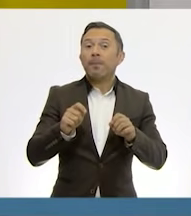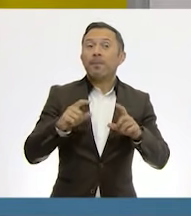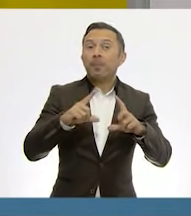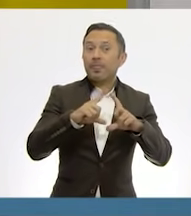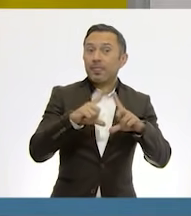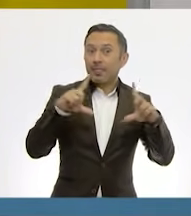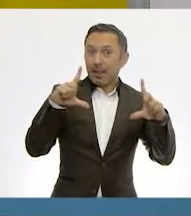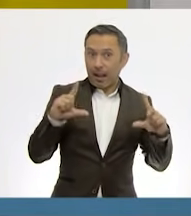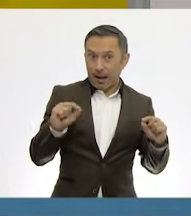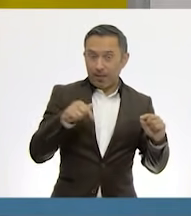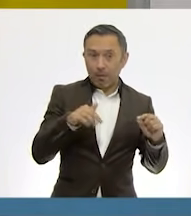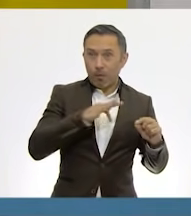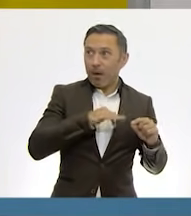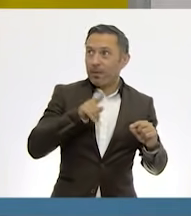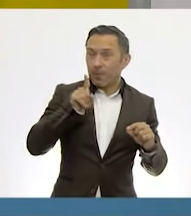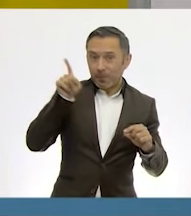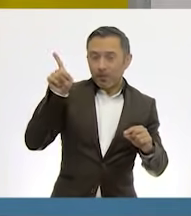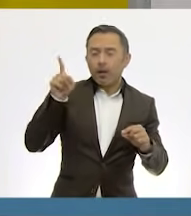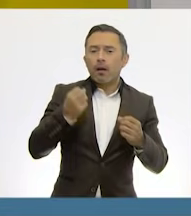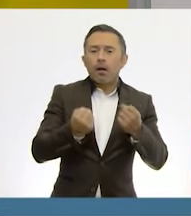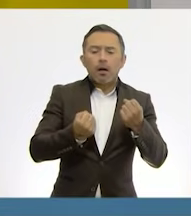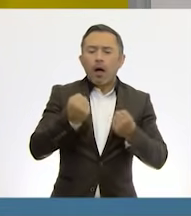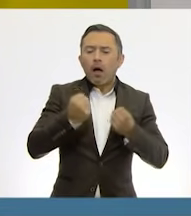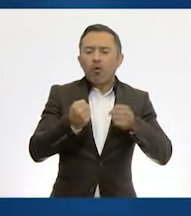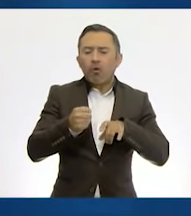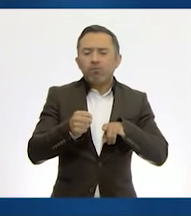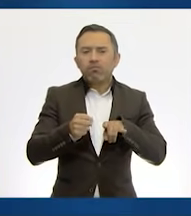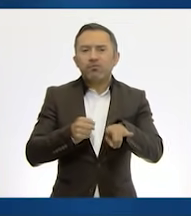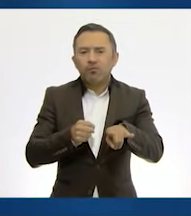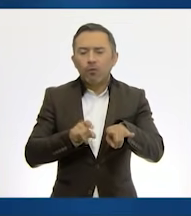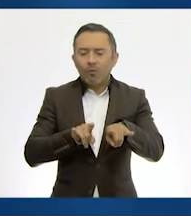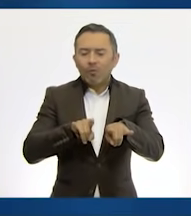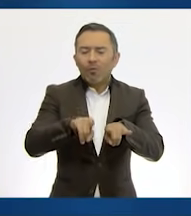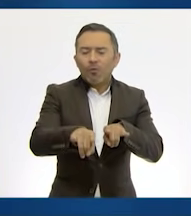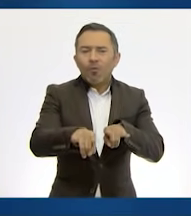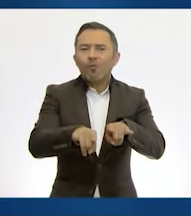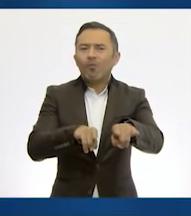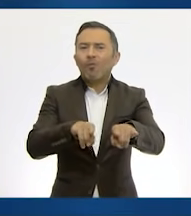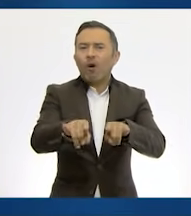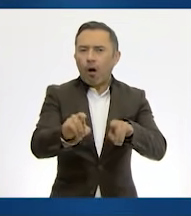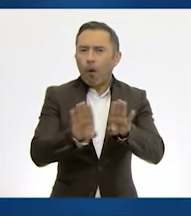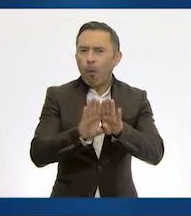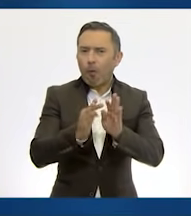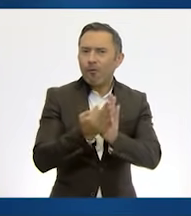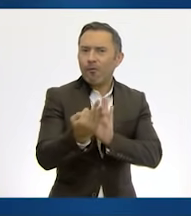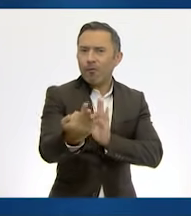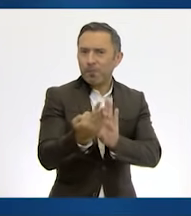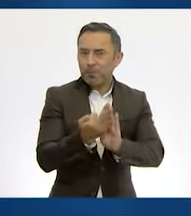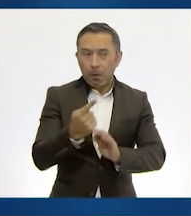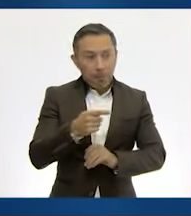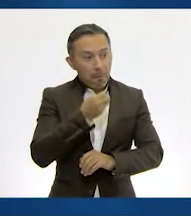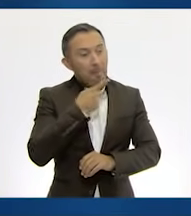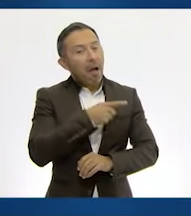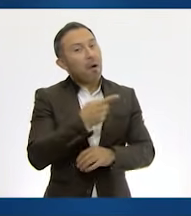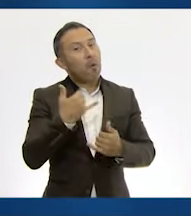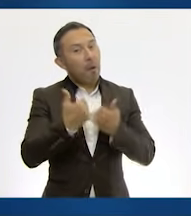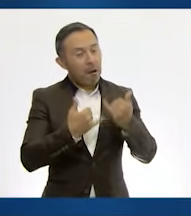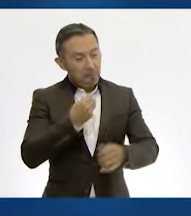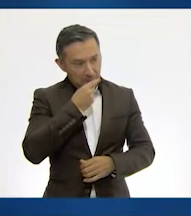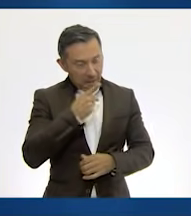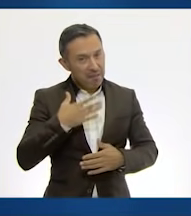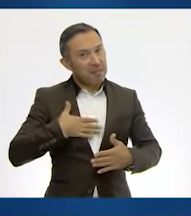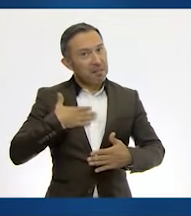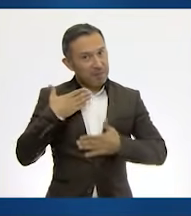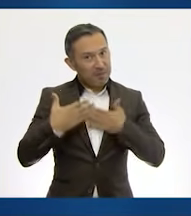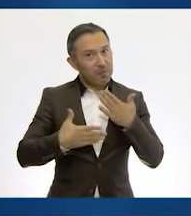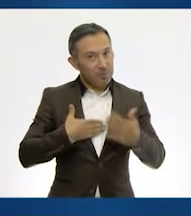a tener que avanzar cada uno de nuestros vehículos. Suena muy interesante y divertido este juego. A mí me gustaba jugar con mis primitos